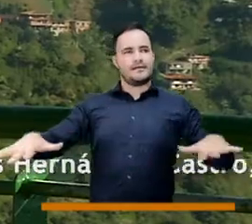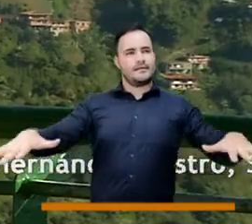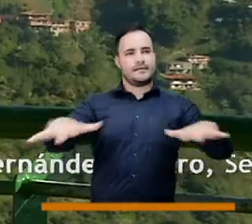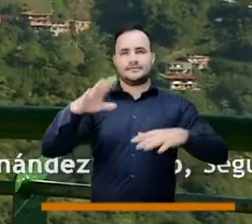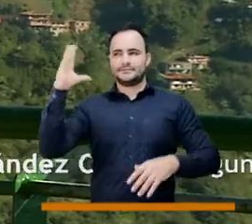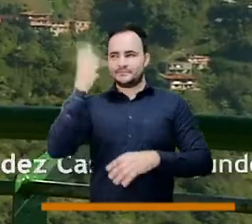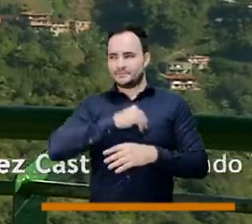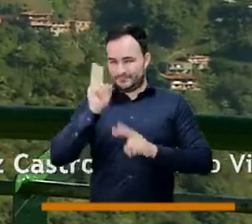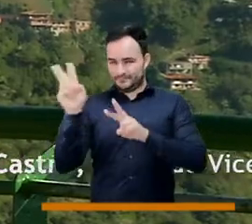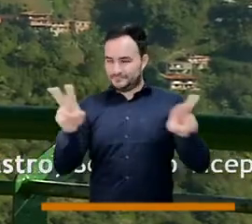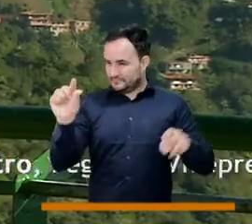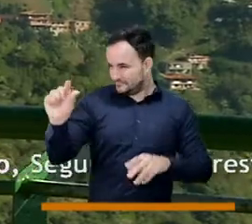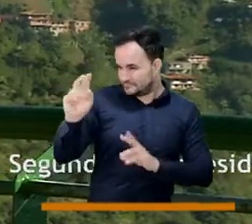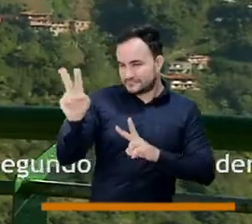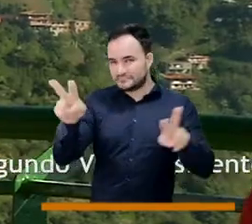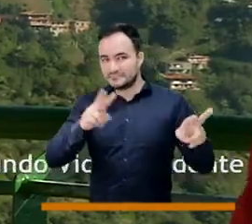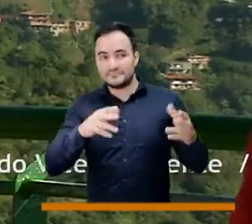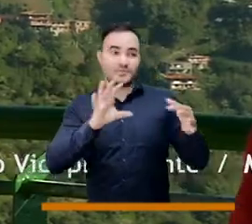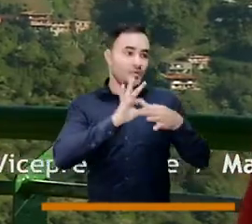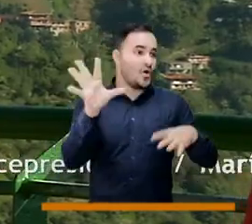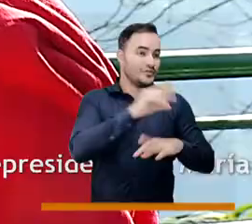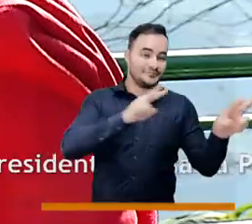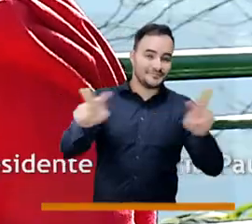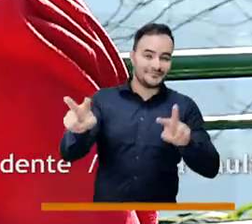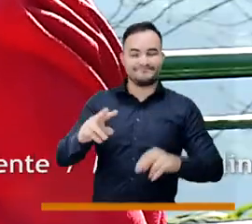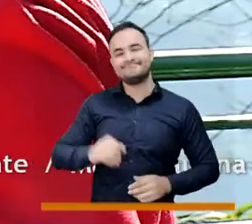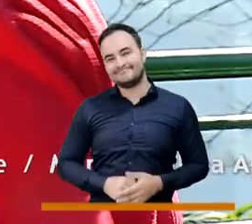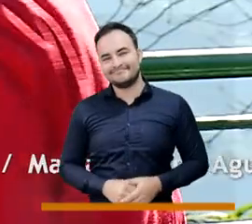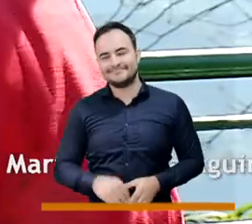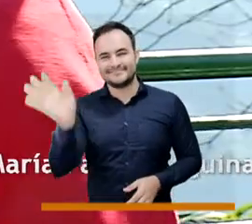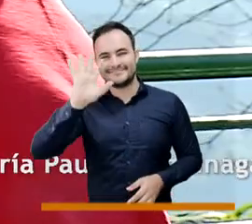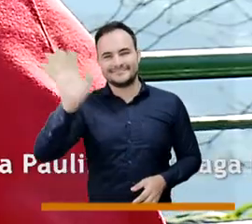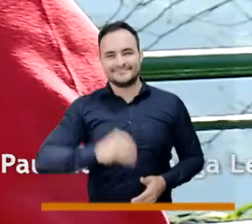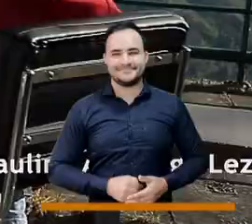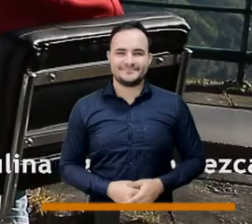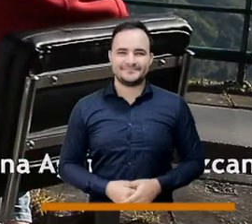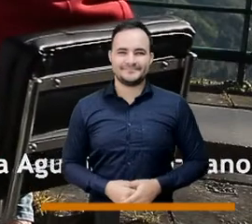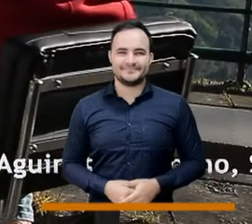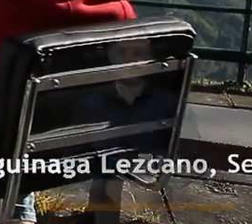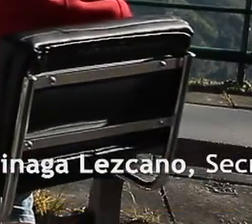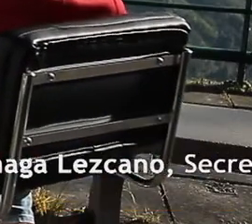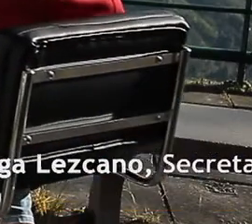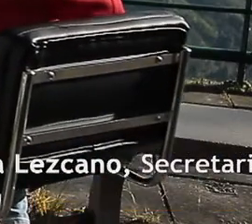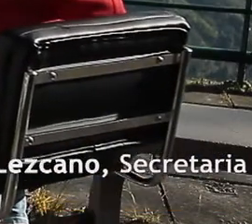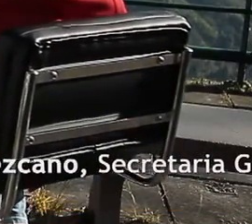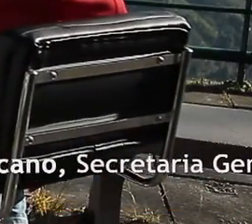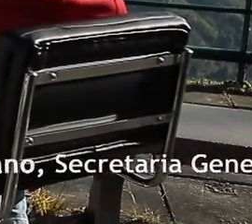esta maravillosa vista que nos ofrece el Mirador. Chao, chao.